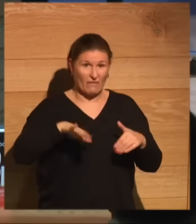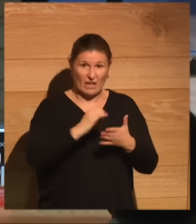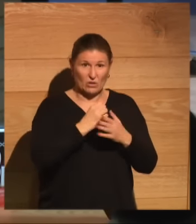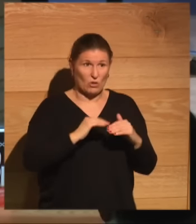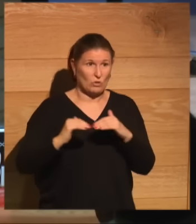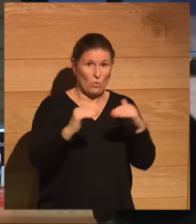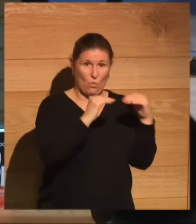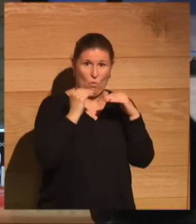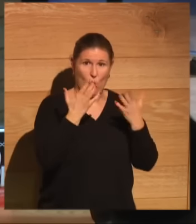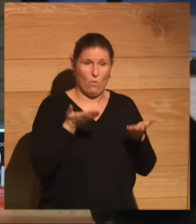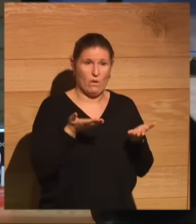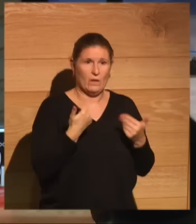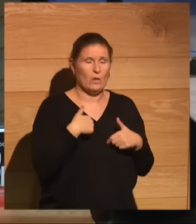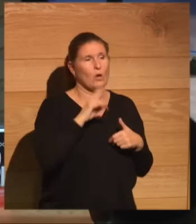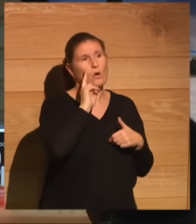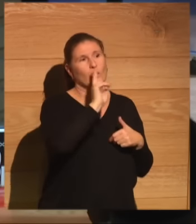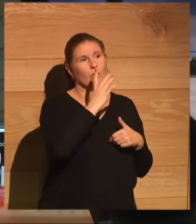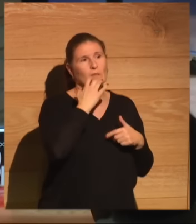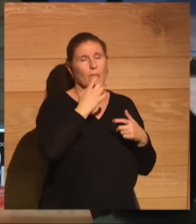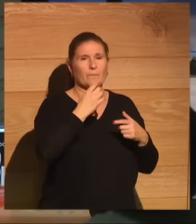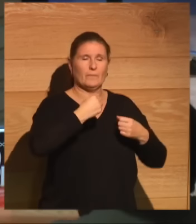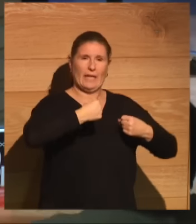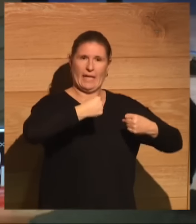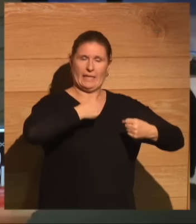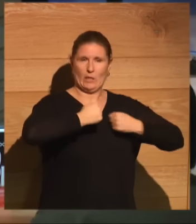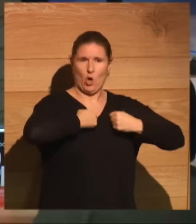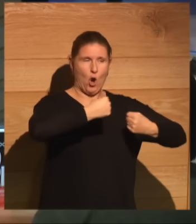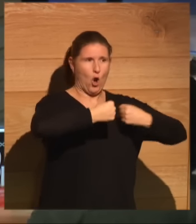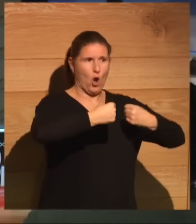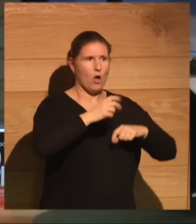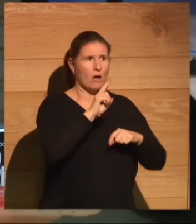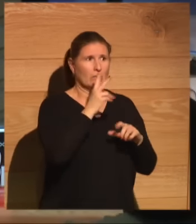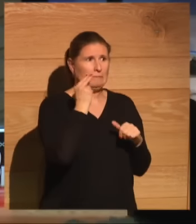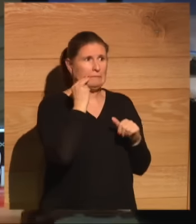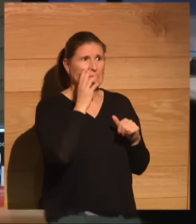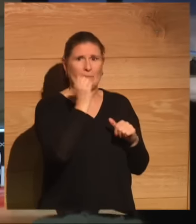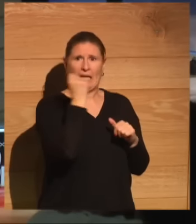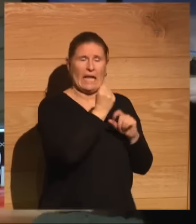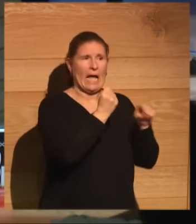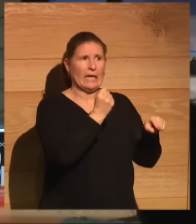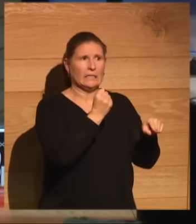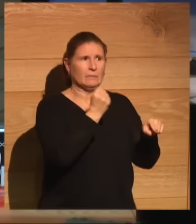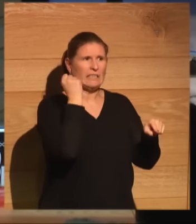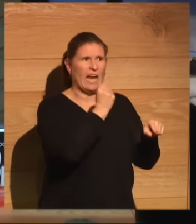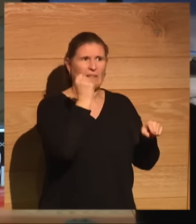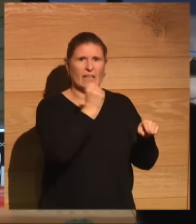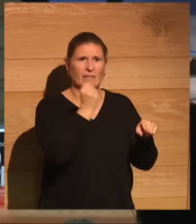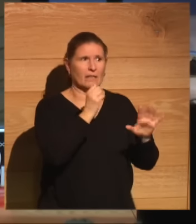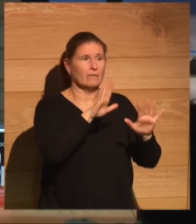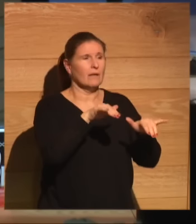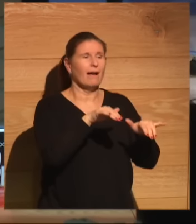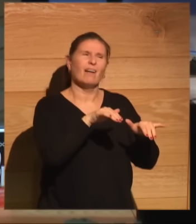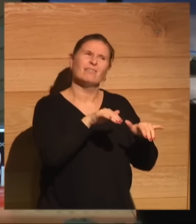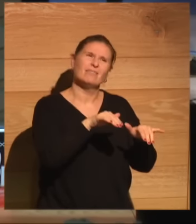sala. Es decir, cuando tú estás viendo King Kong te aterra, King Kong es malo, matad a King Kong, y llega un momento en que atrae